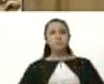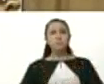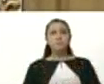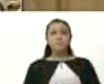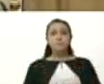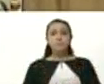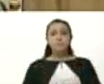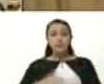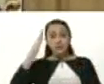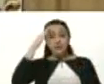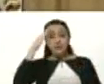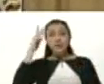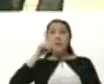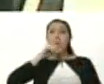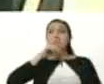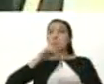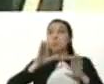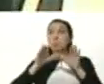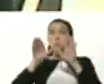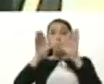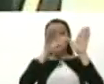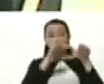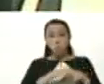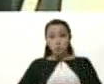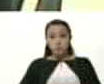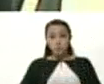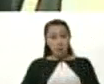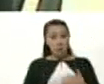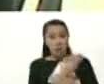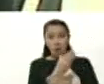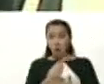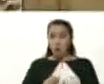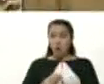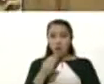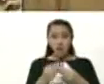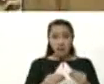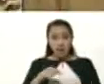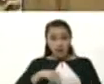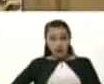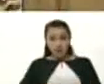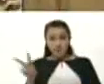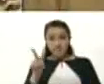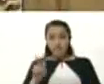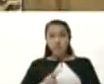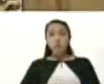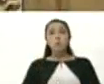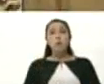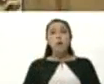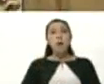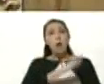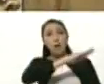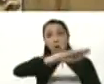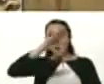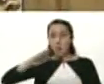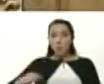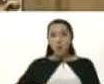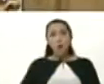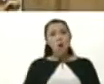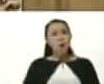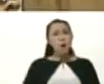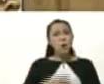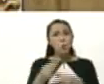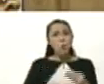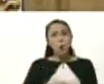Lo saben los turupiales y las orquídeas de la Ullantepuy desde hace mucho tiempo, como